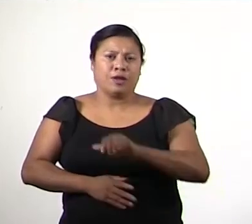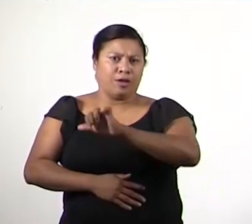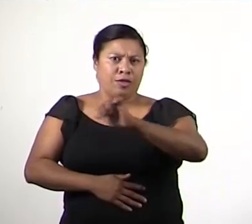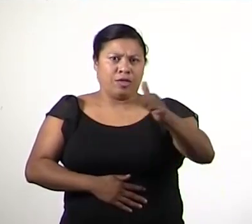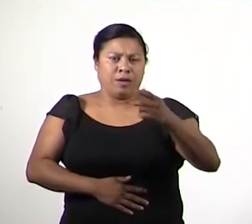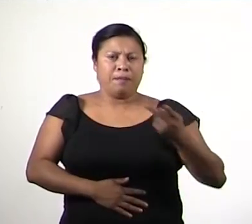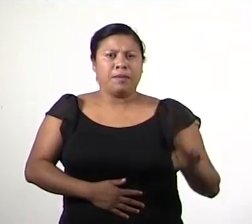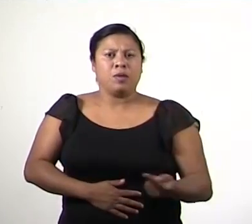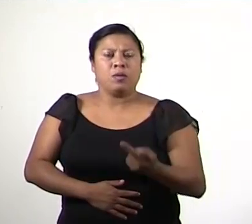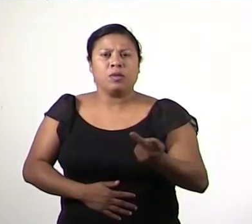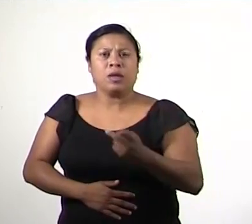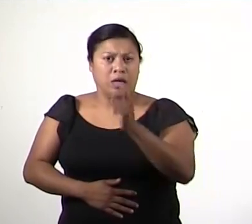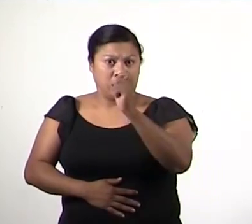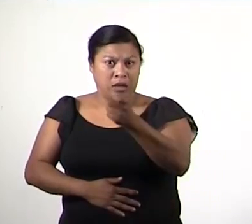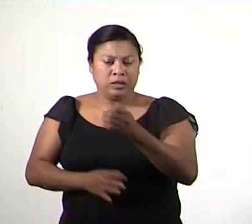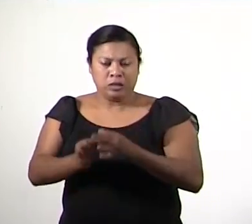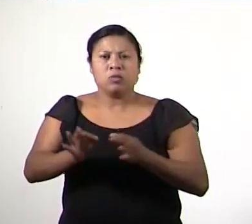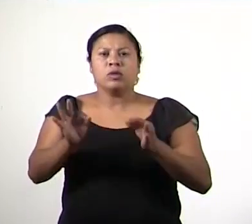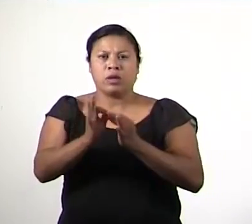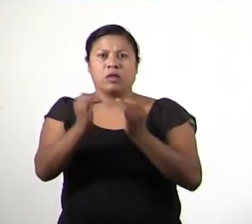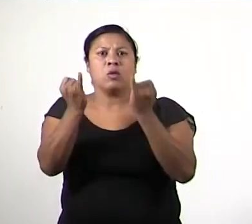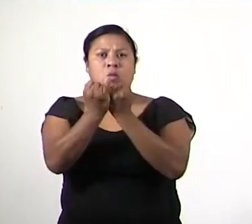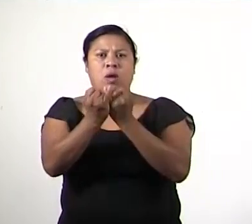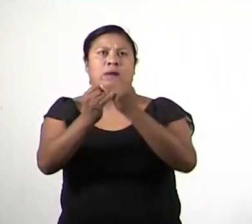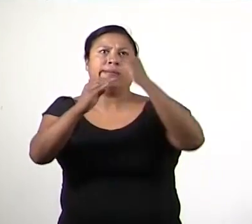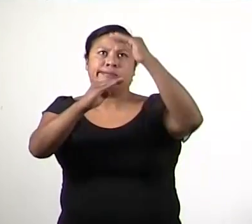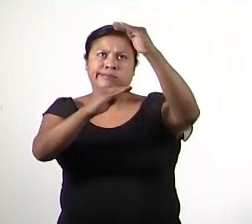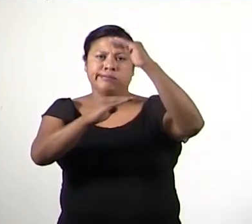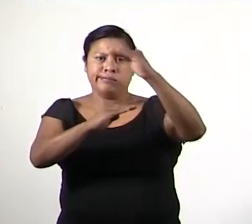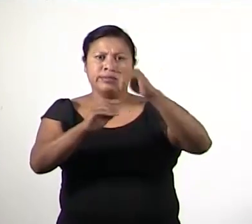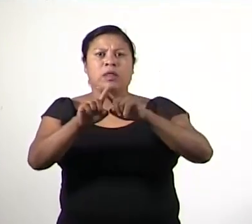siguiente pregunta es importante también.